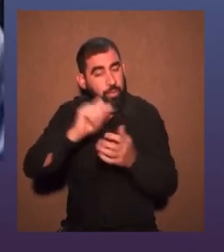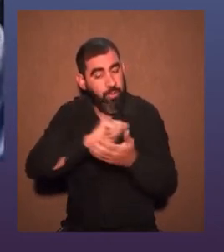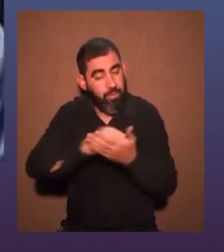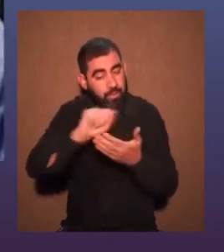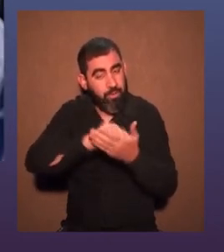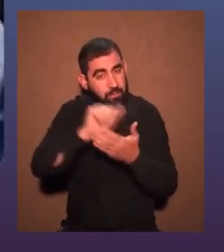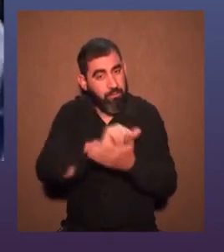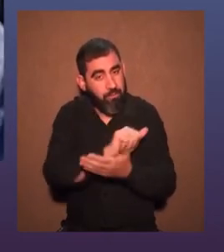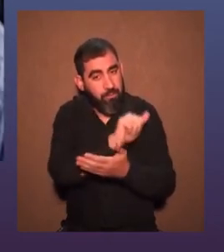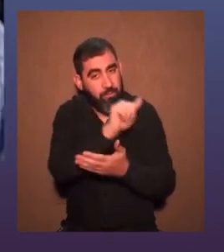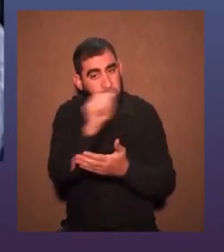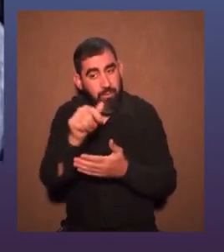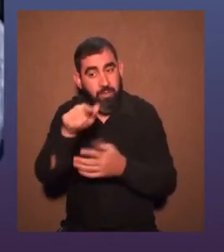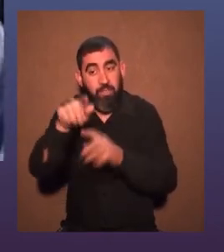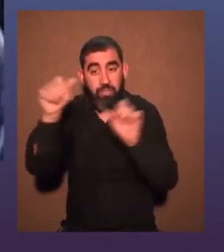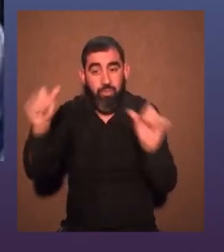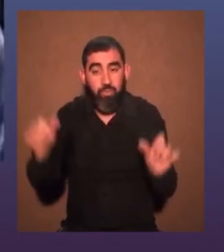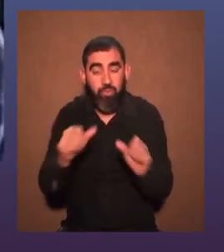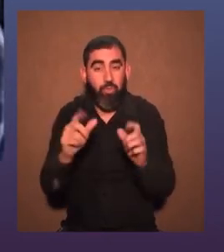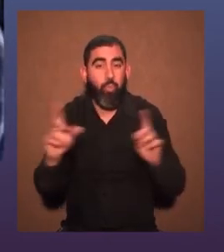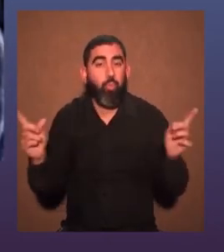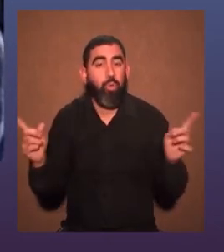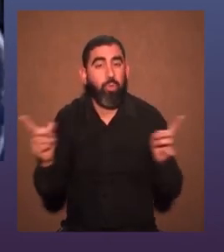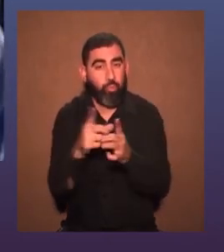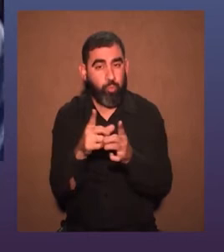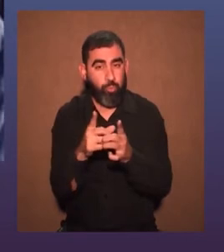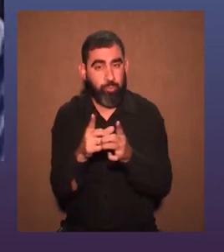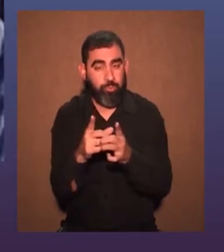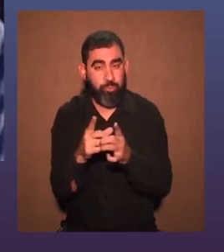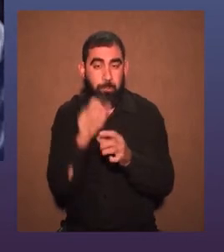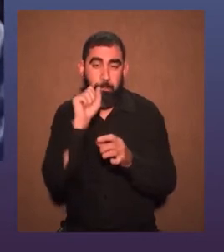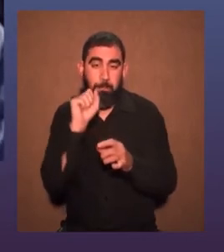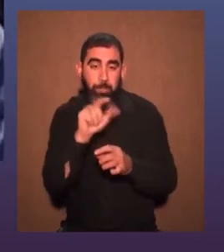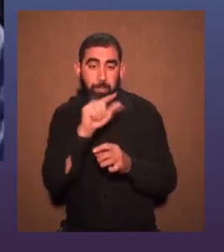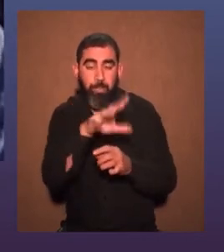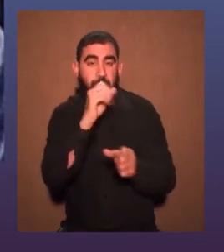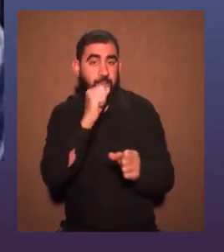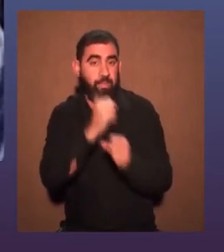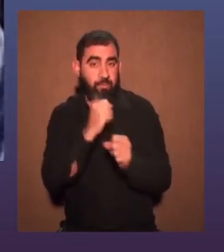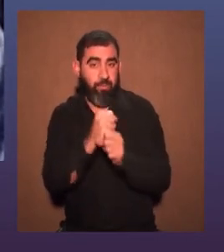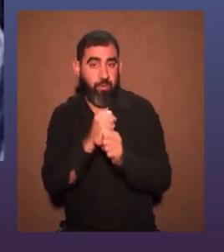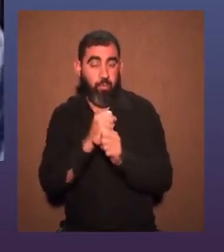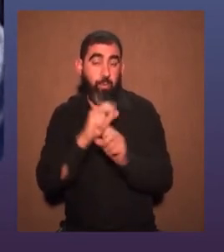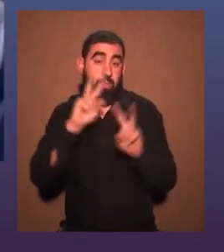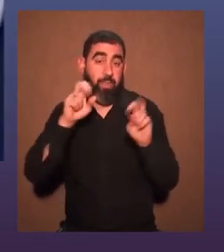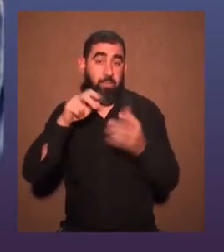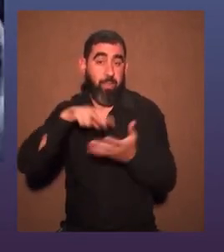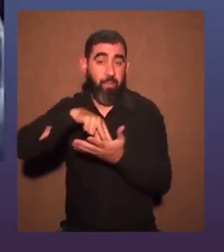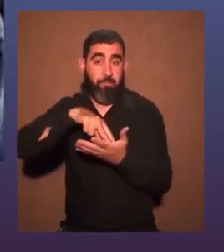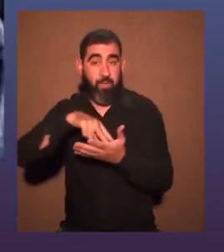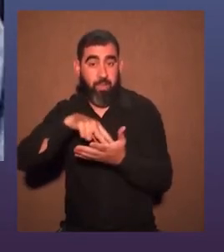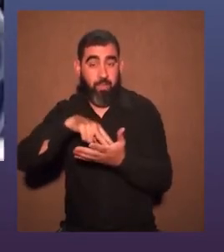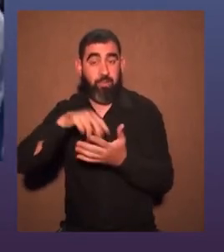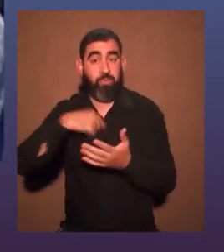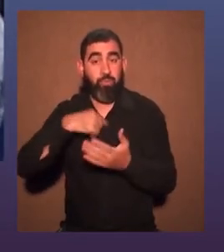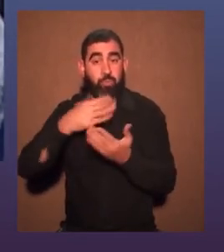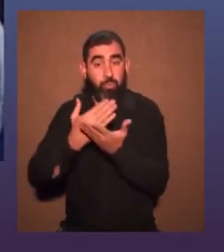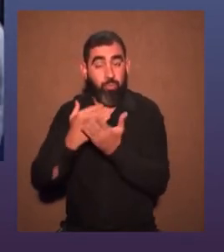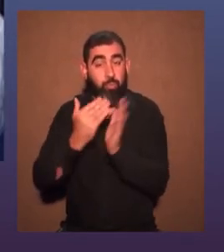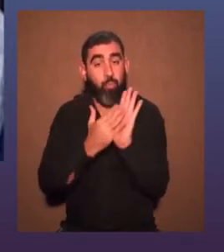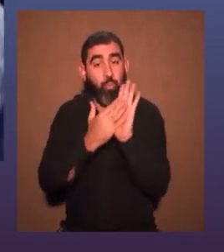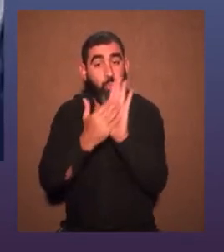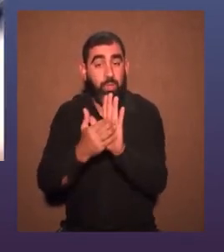y allí ella inmediatamente lo que hizo fue generar una síntesis más propia del trabajo para el ballet. Yo le había presentado una